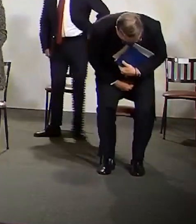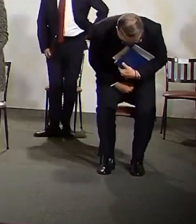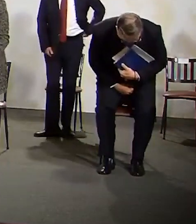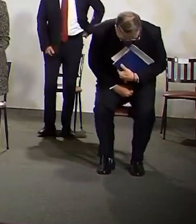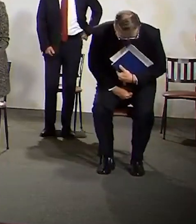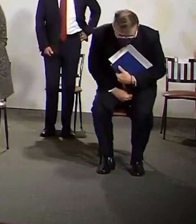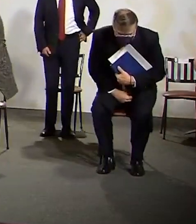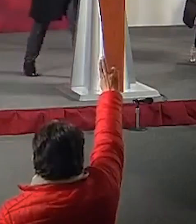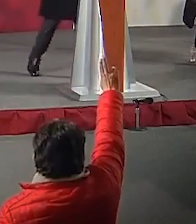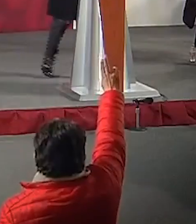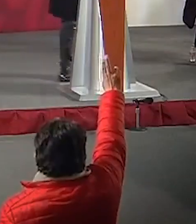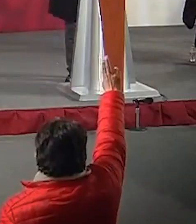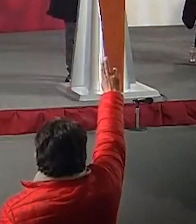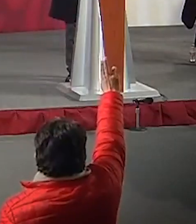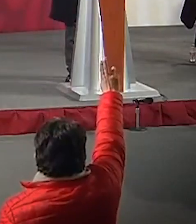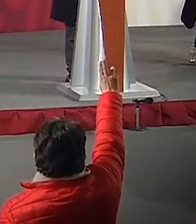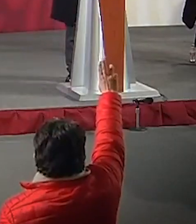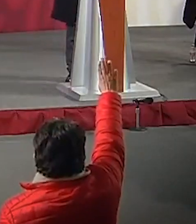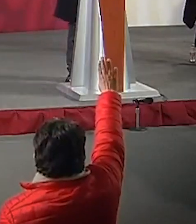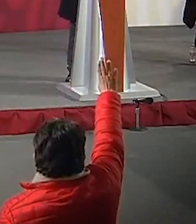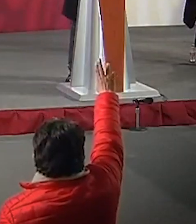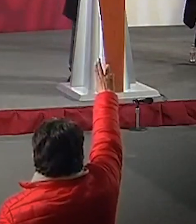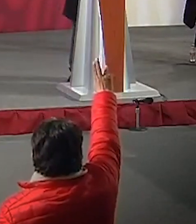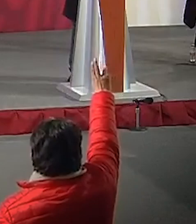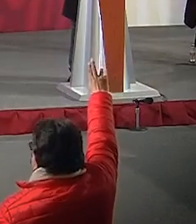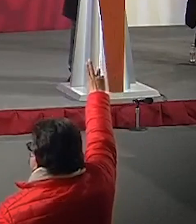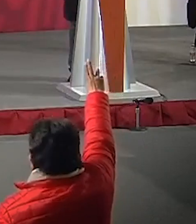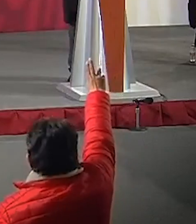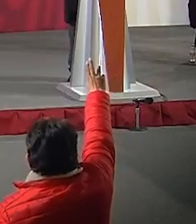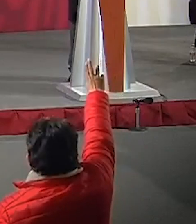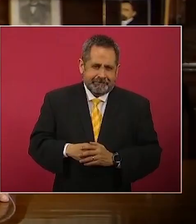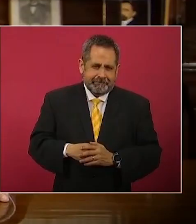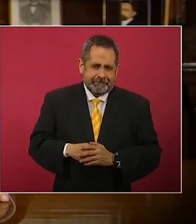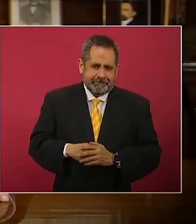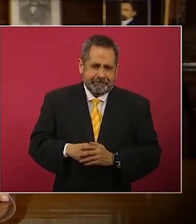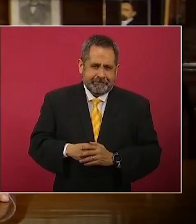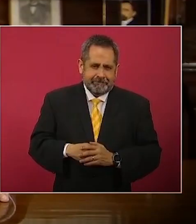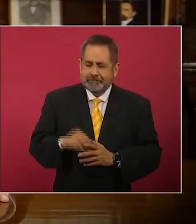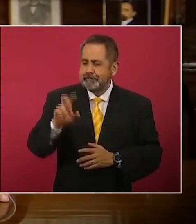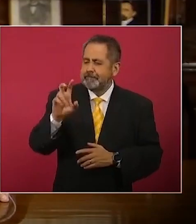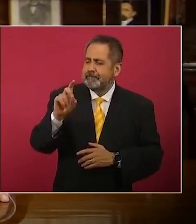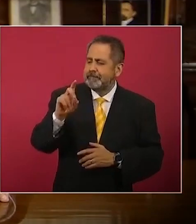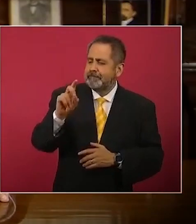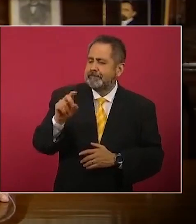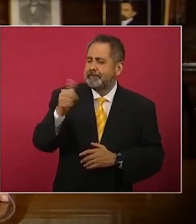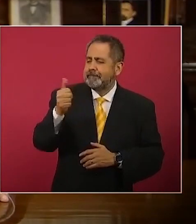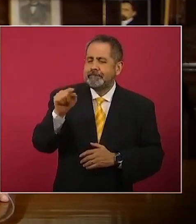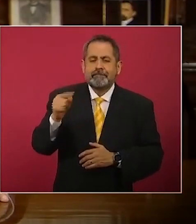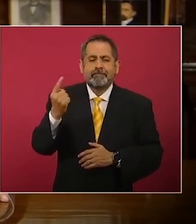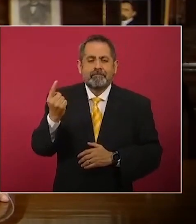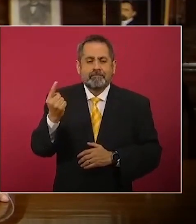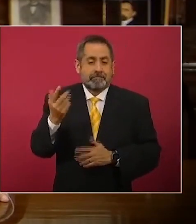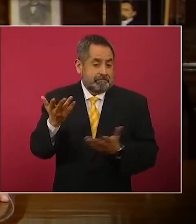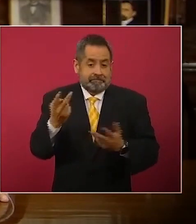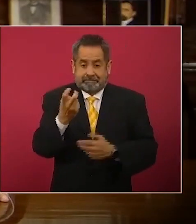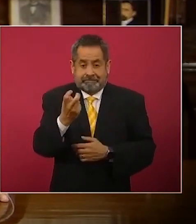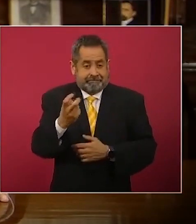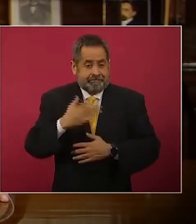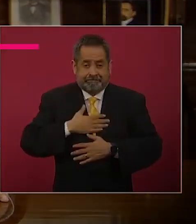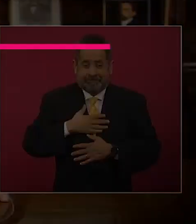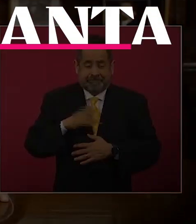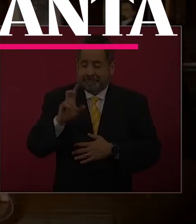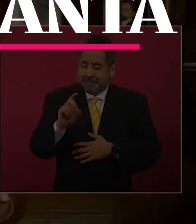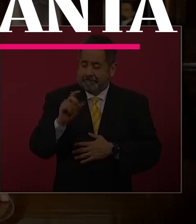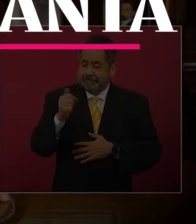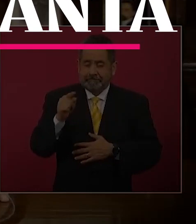ayer martes 11, el presidente se hizo presente a través de un video para reportar que se encuentra bien a pesar del contagio,